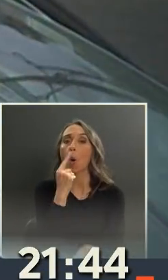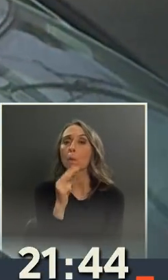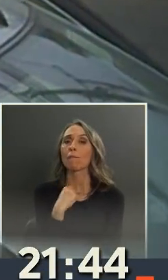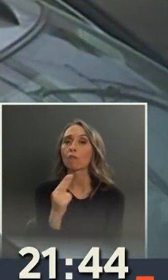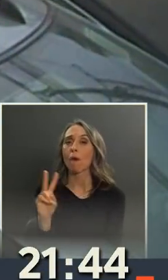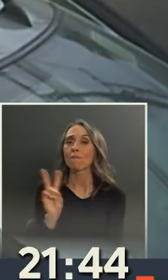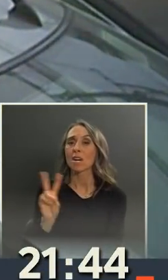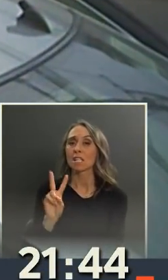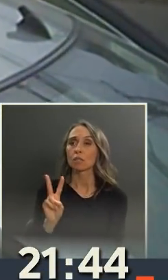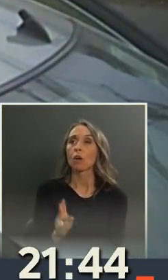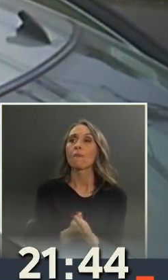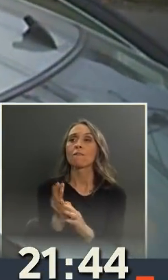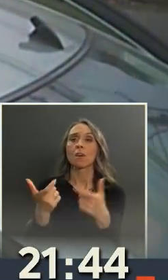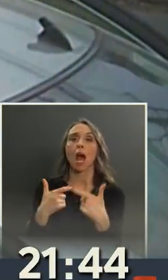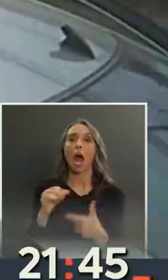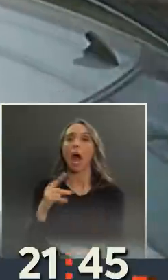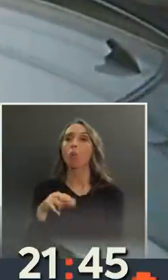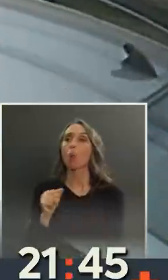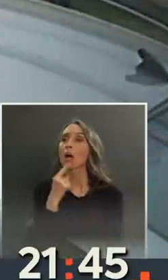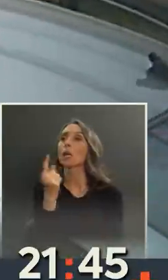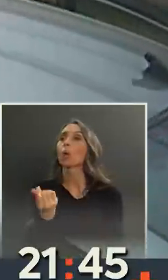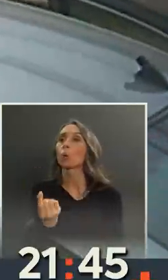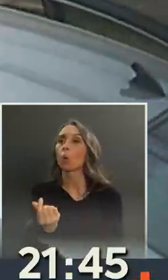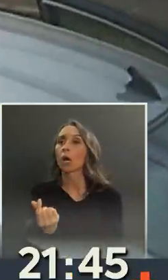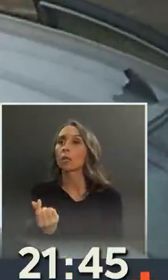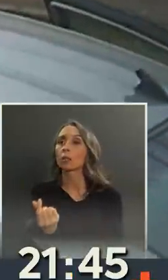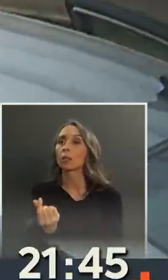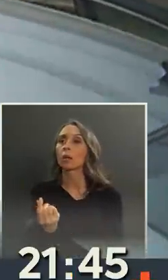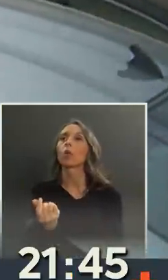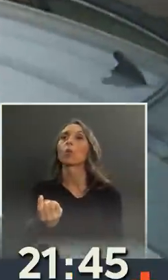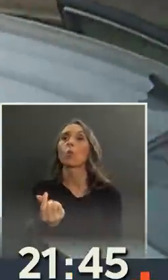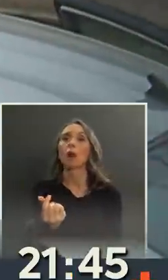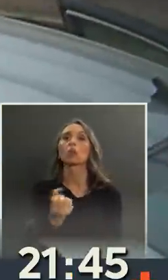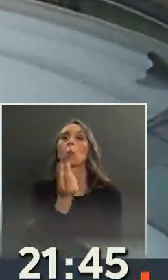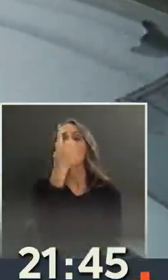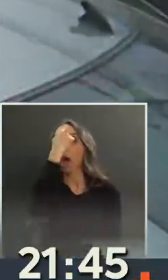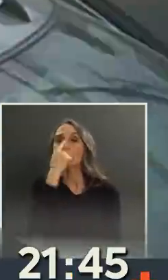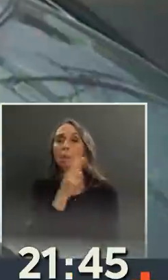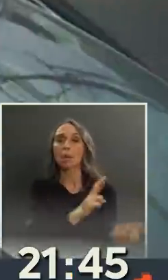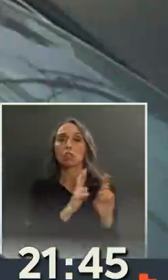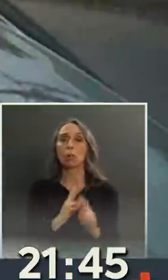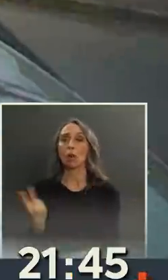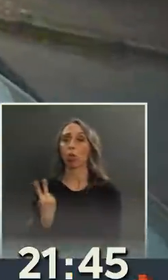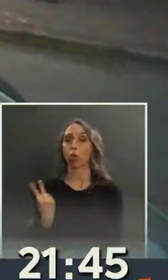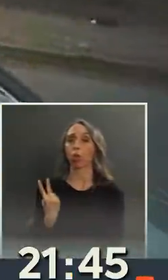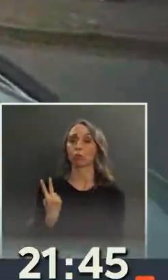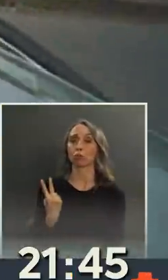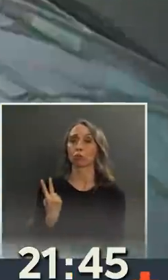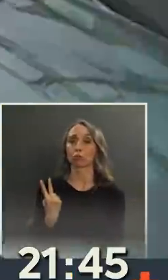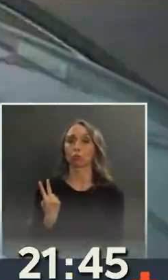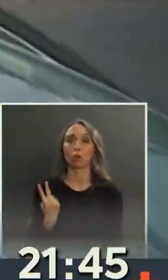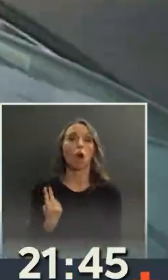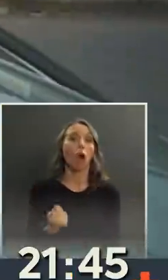para la aduana, para la vaina esa? ¿Para Loa? Dos.